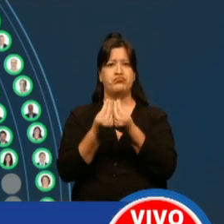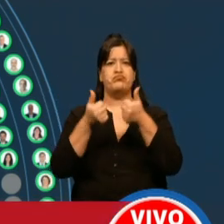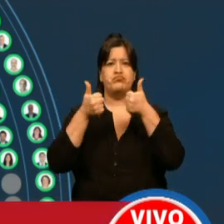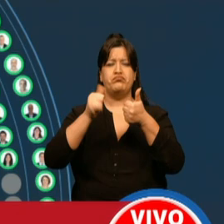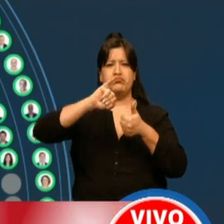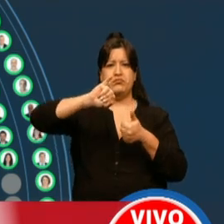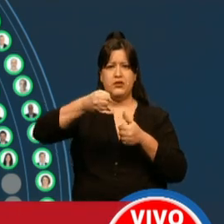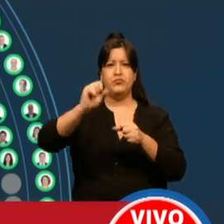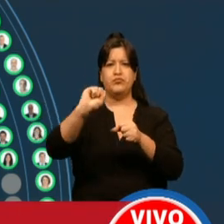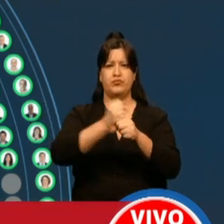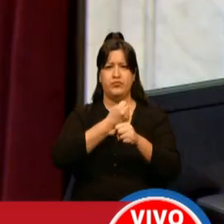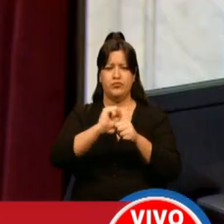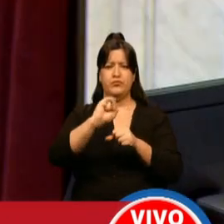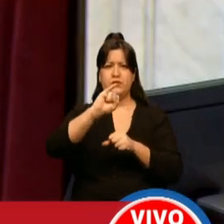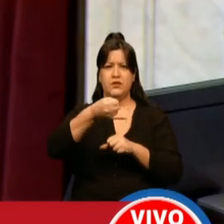afirmativo